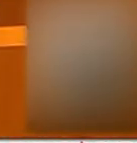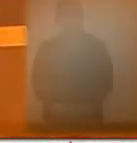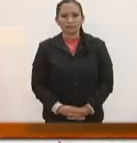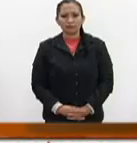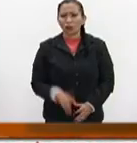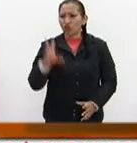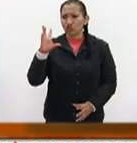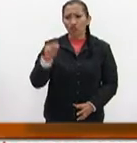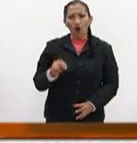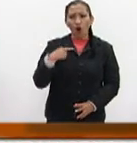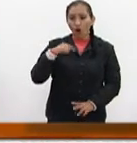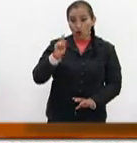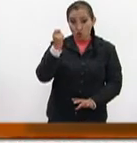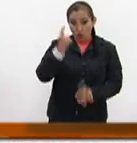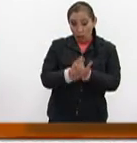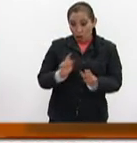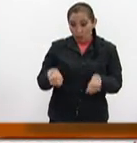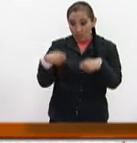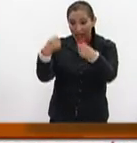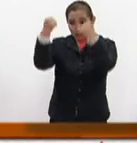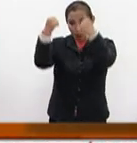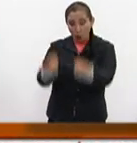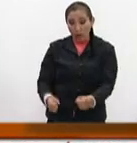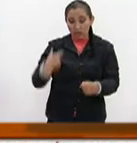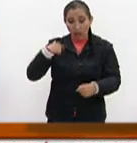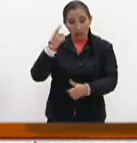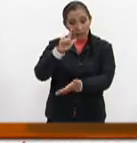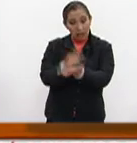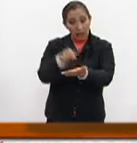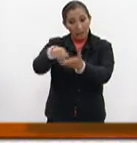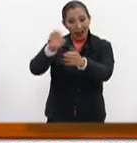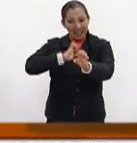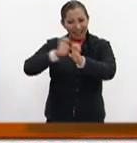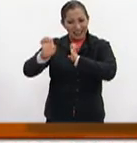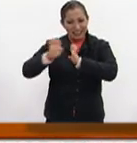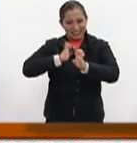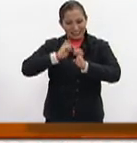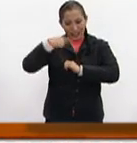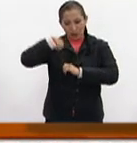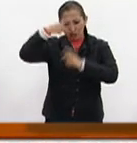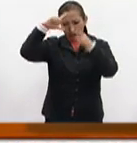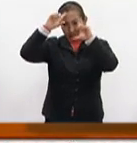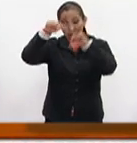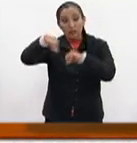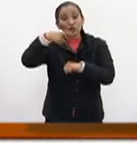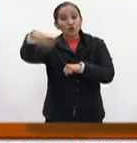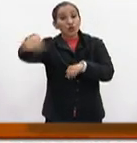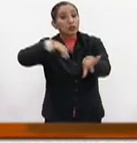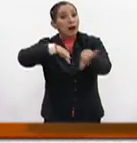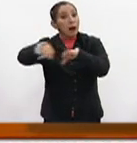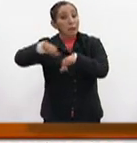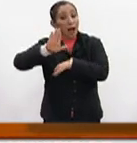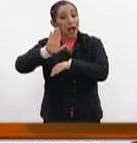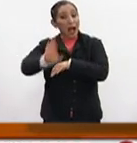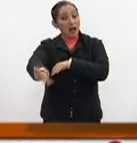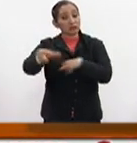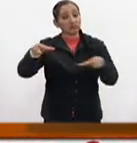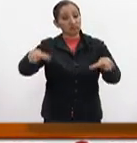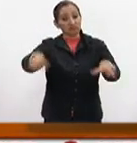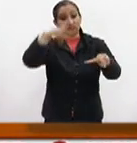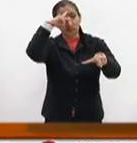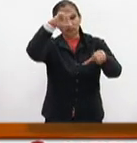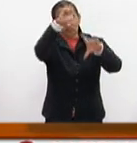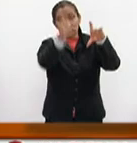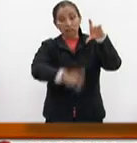No solo porque brinda certidumbre jurídica a las Fuerzas Armadas en el desempeño de sus tareas de seguridad